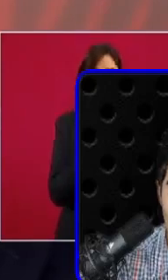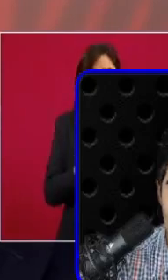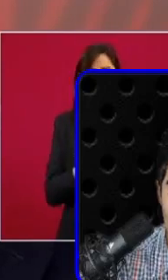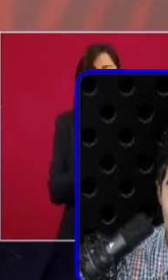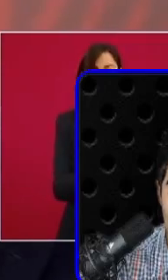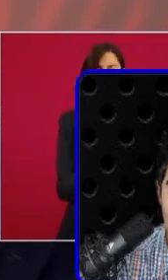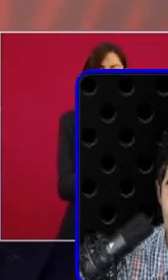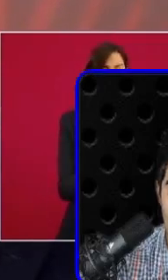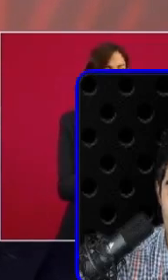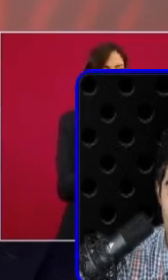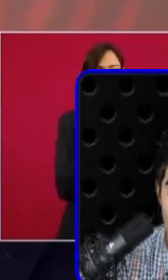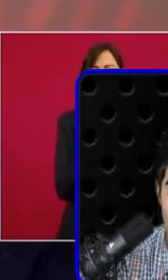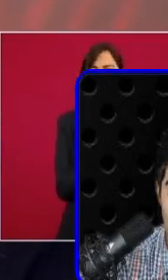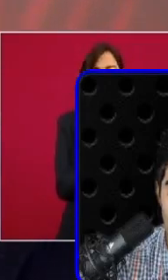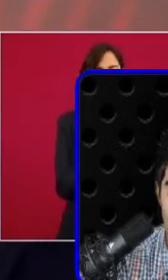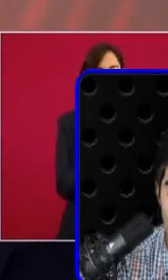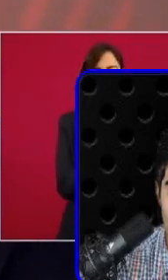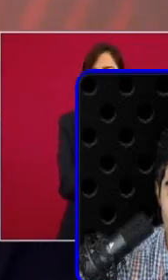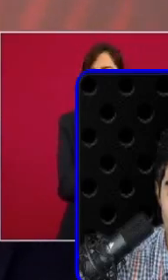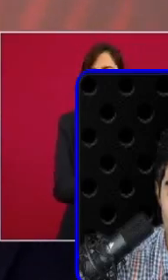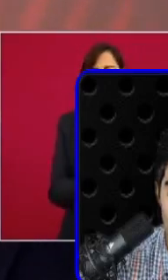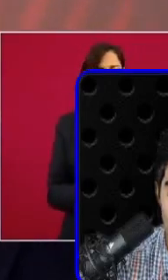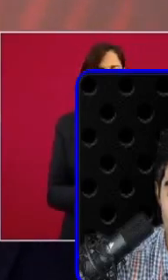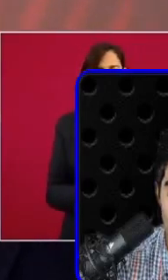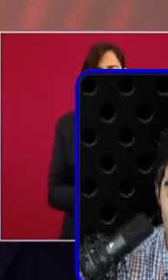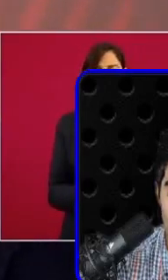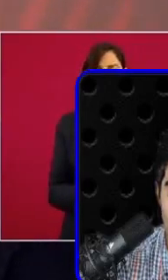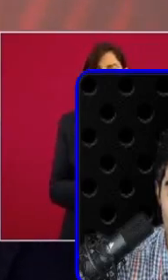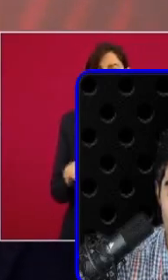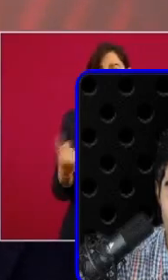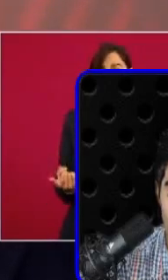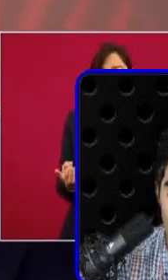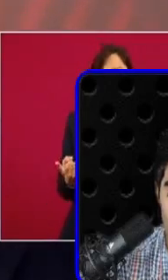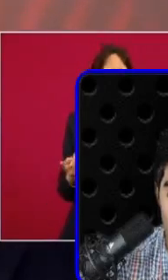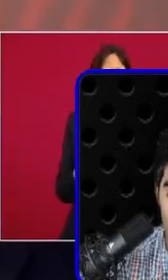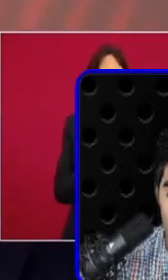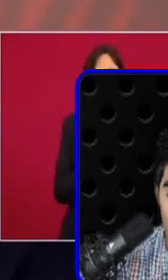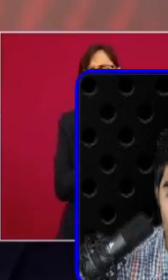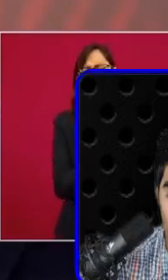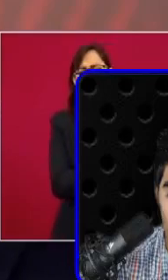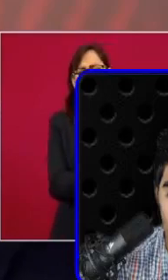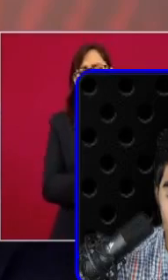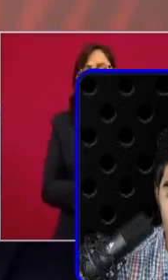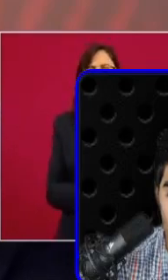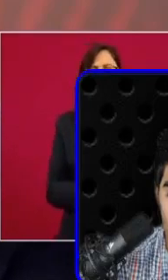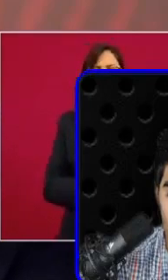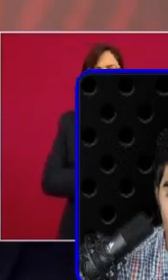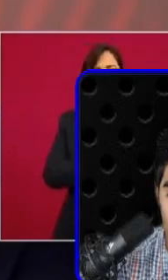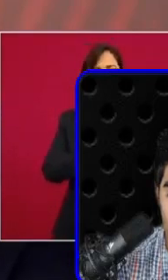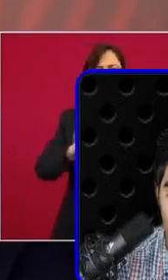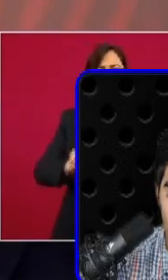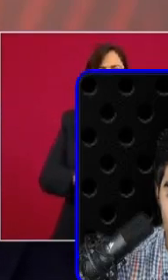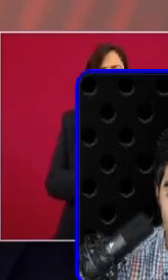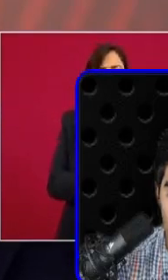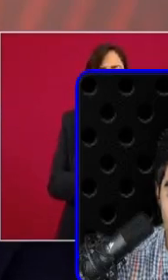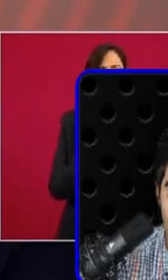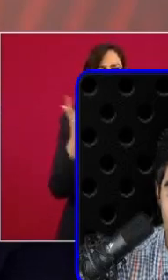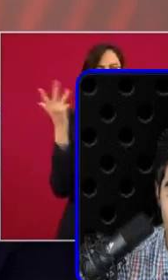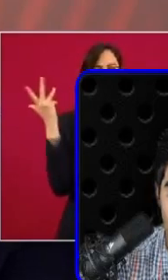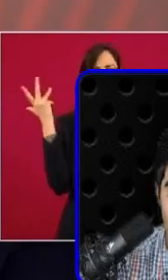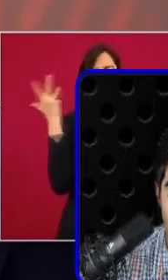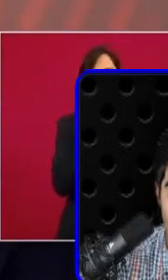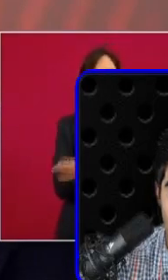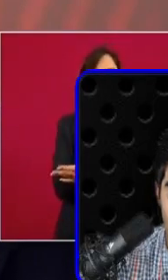lujo, que no sabía de qué se trataba, que pensaba que era una fiesta